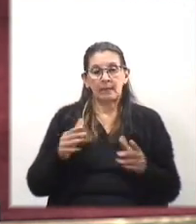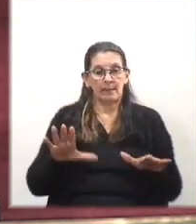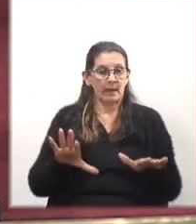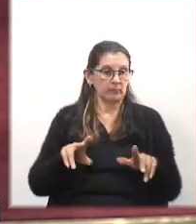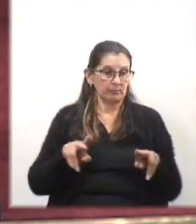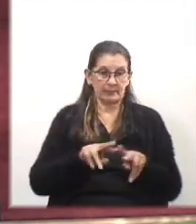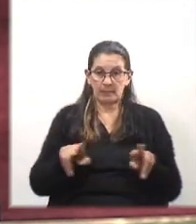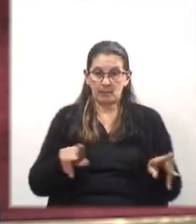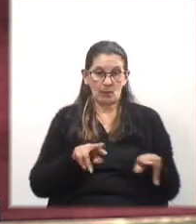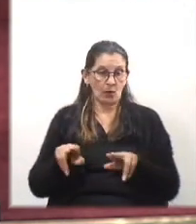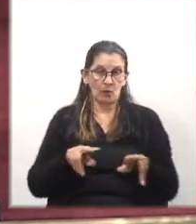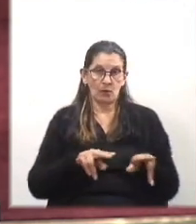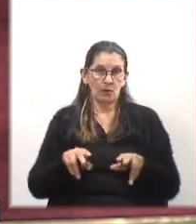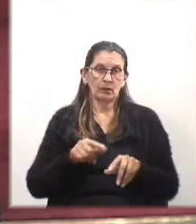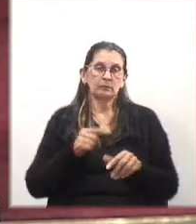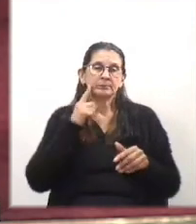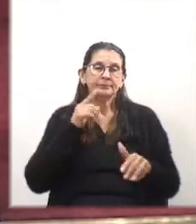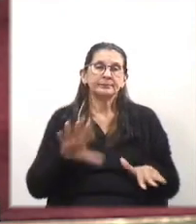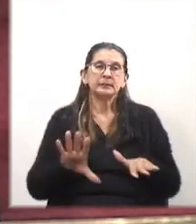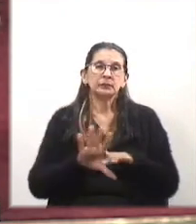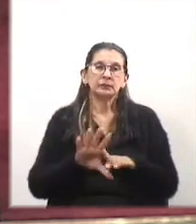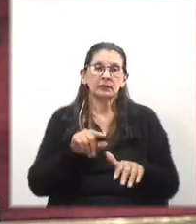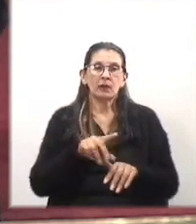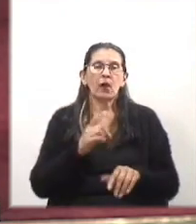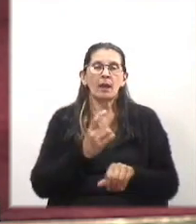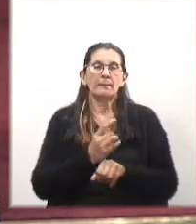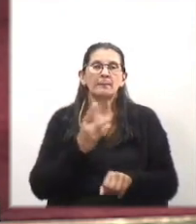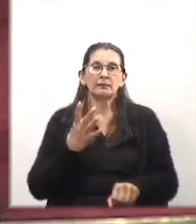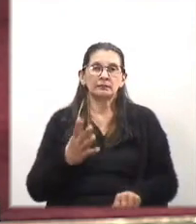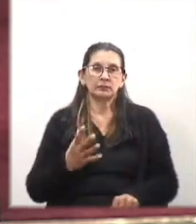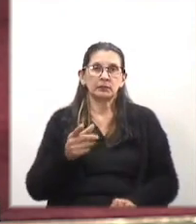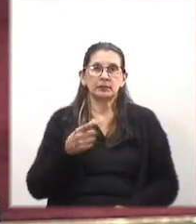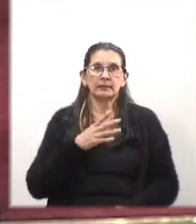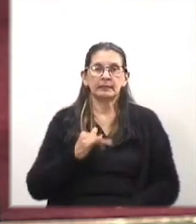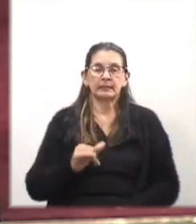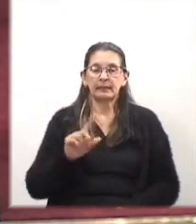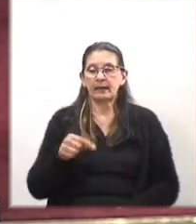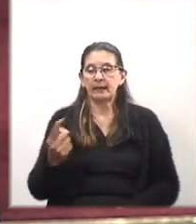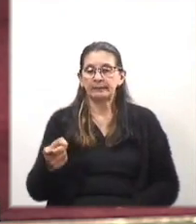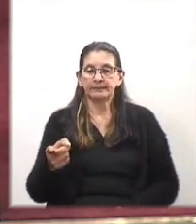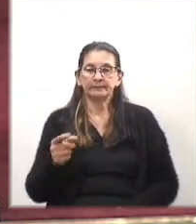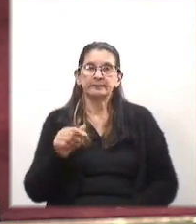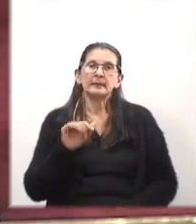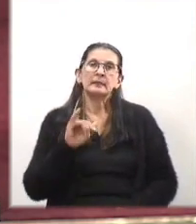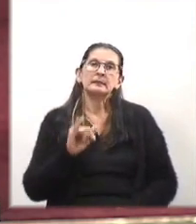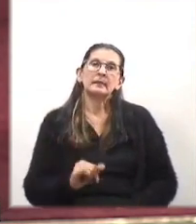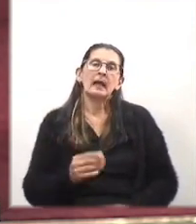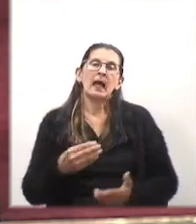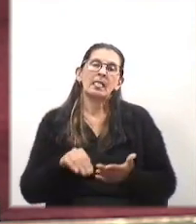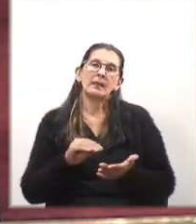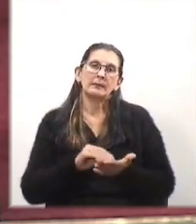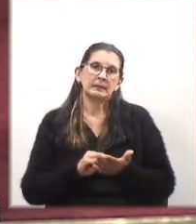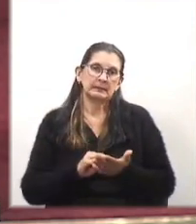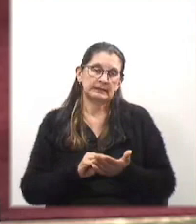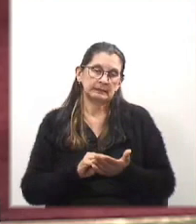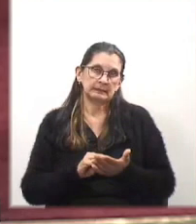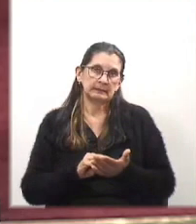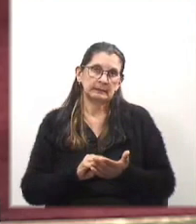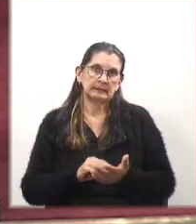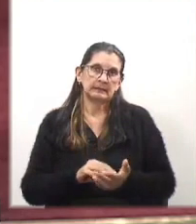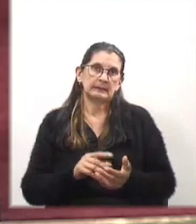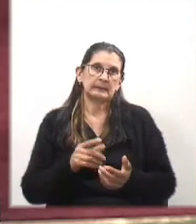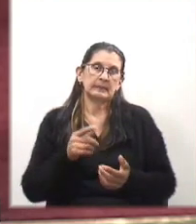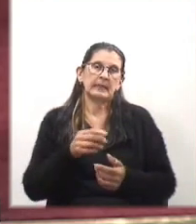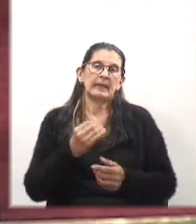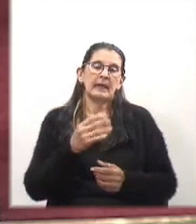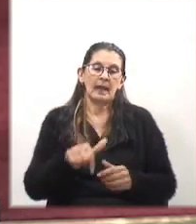simultáneo que generalmente coinciden con la profesión que detenta el profesional. Además, se lleva por delante el